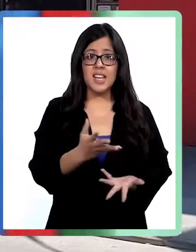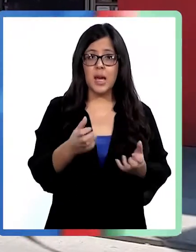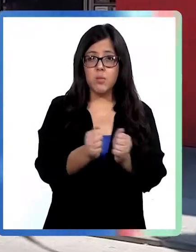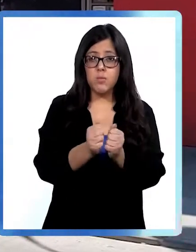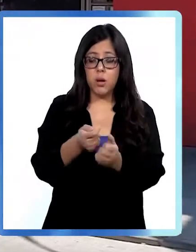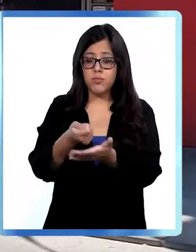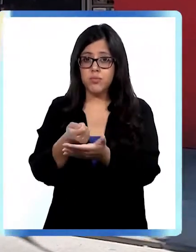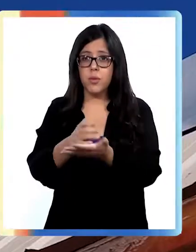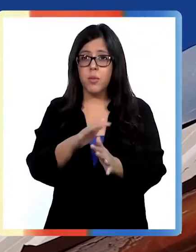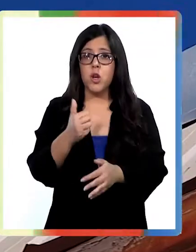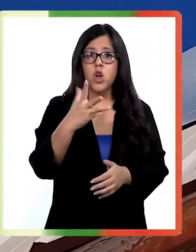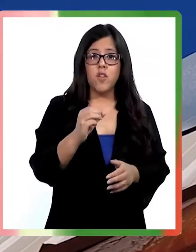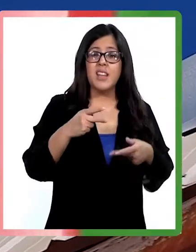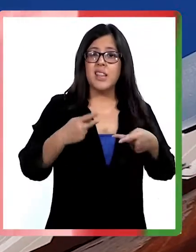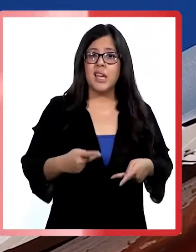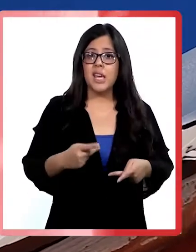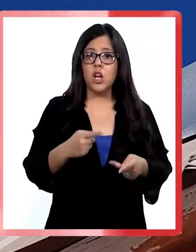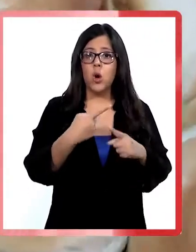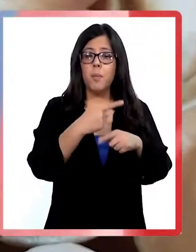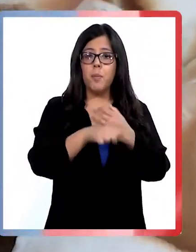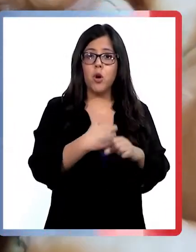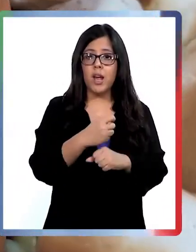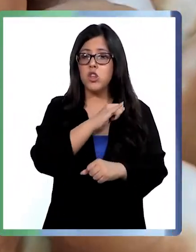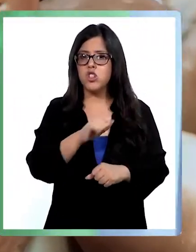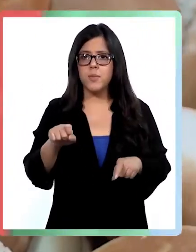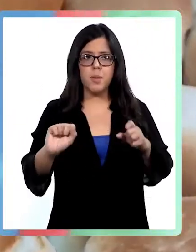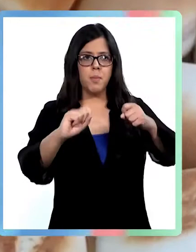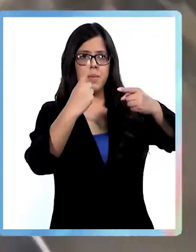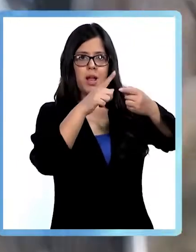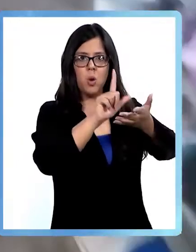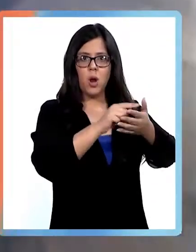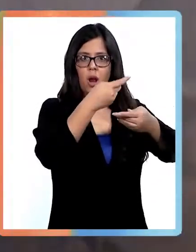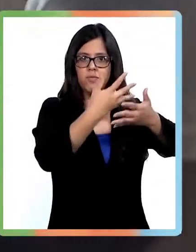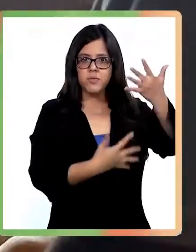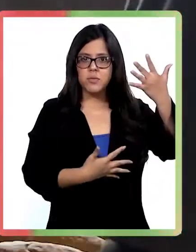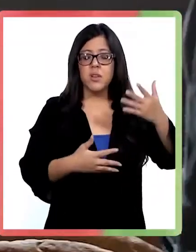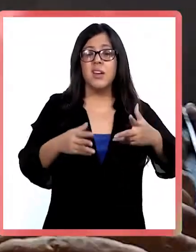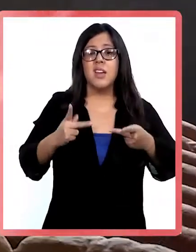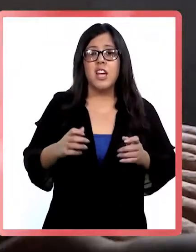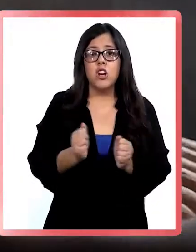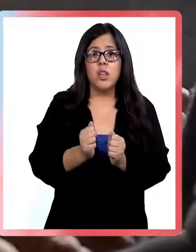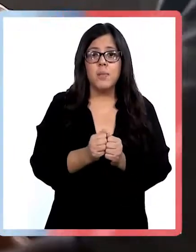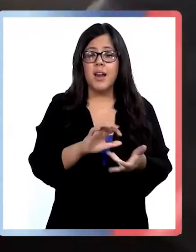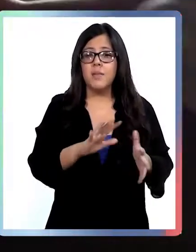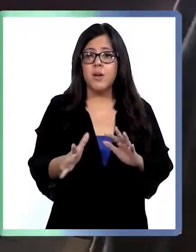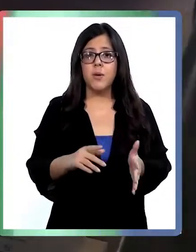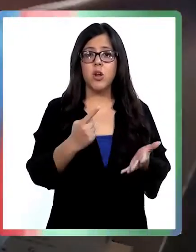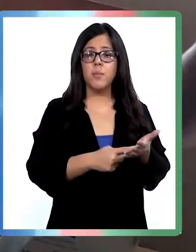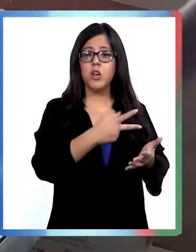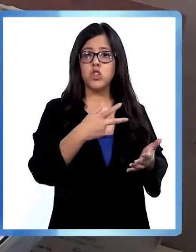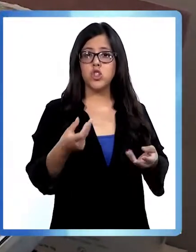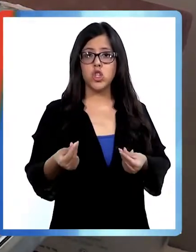un consumo de pan per cápita de 90 kilos anuales, está siempre en los primeros lugares. El kilo del pan ya va en promedio